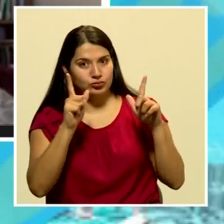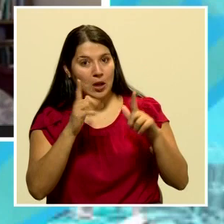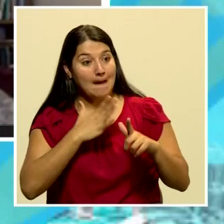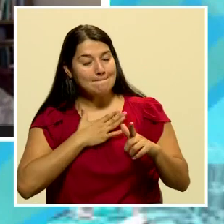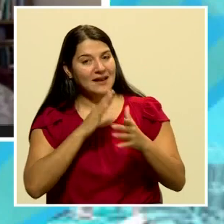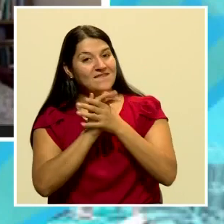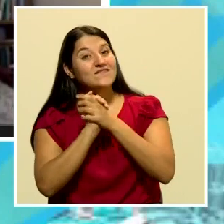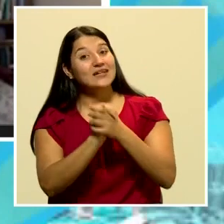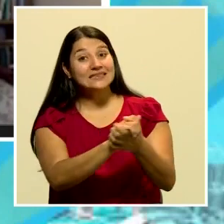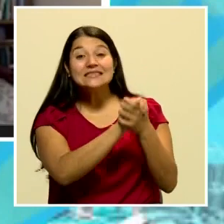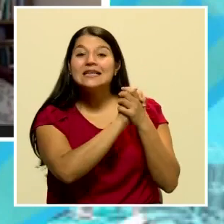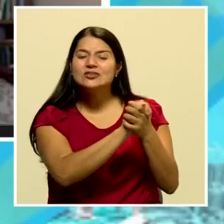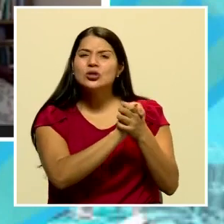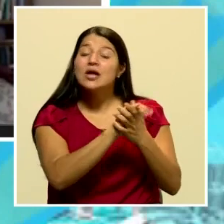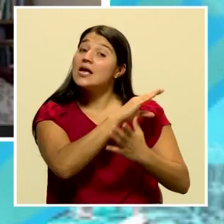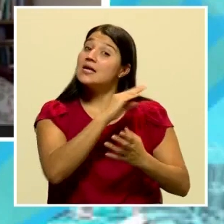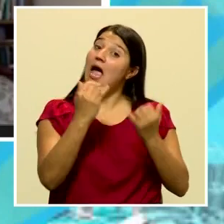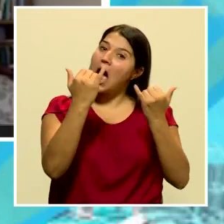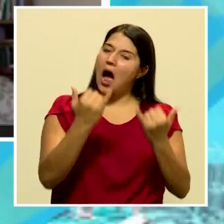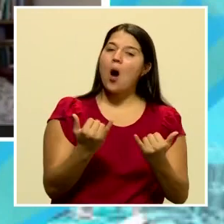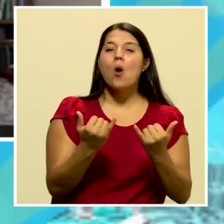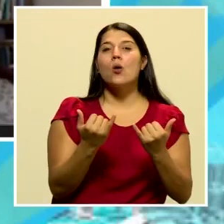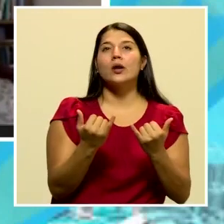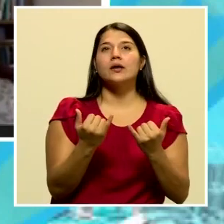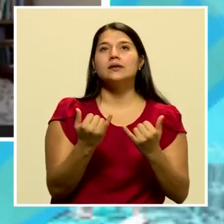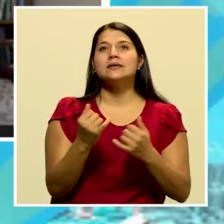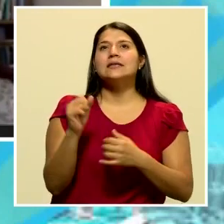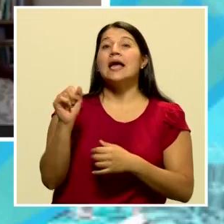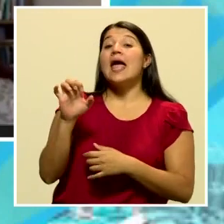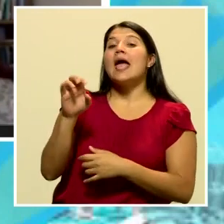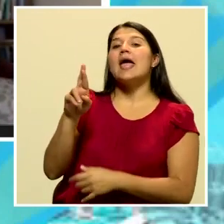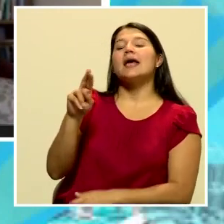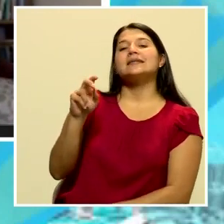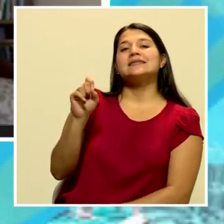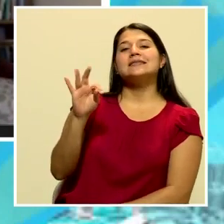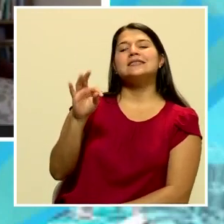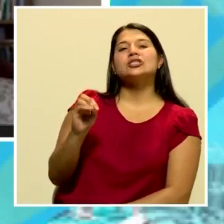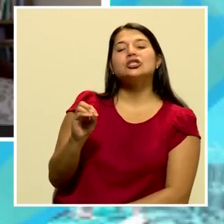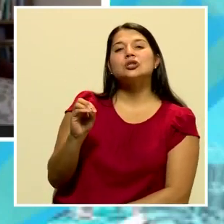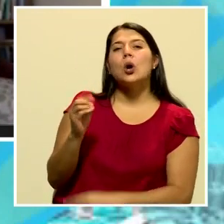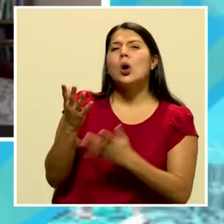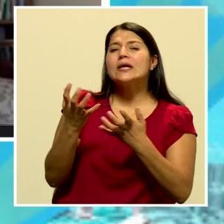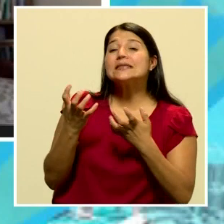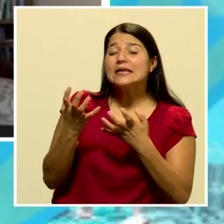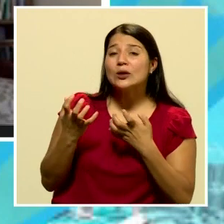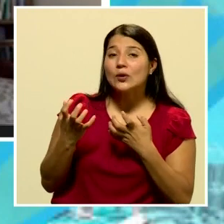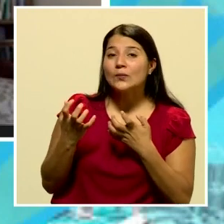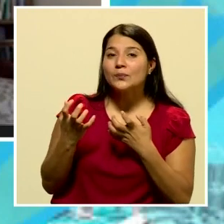Mis felicitaciones. Y ahora lo vamos a colgar. Néstor, quisiera